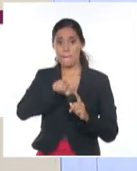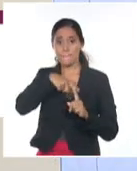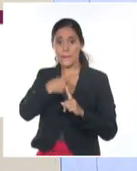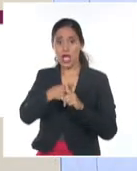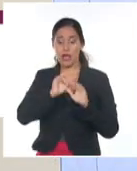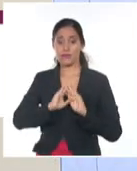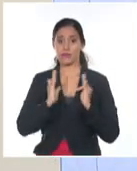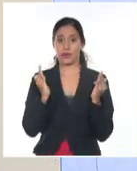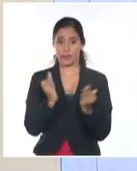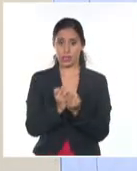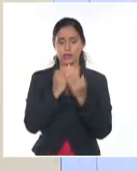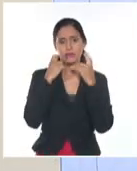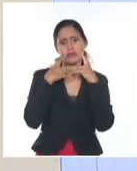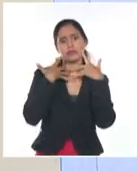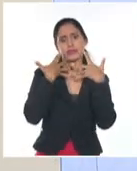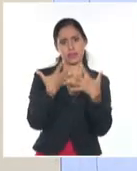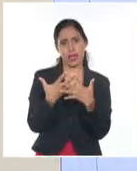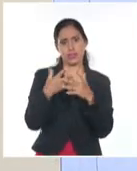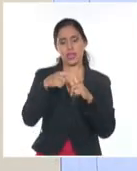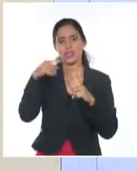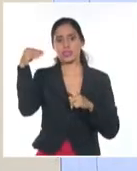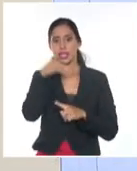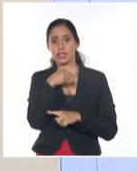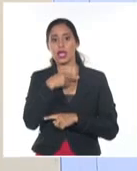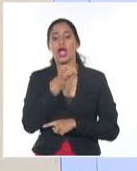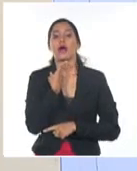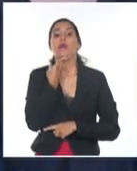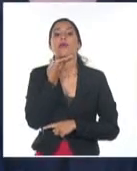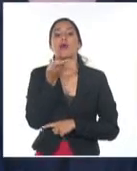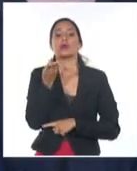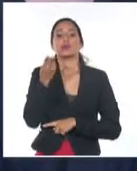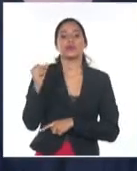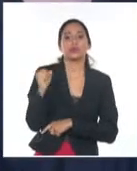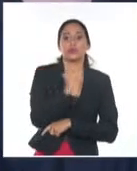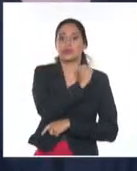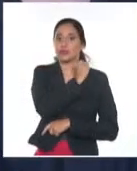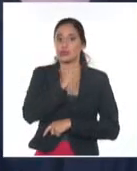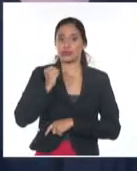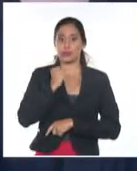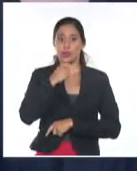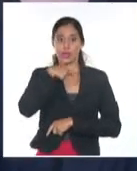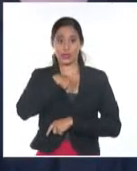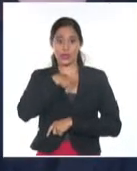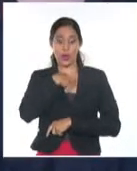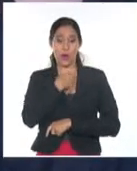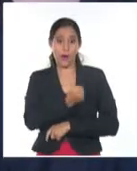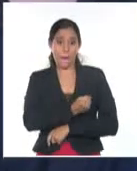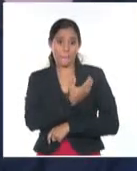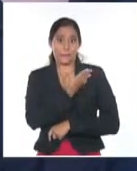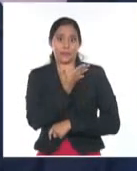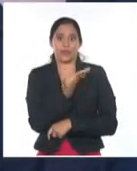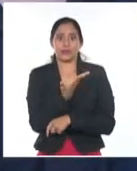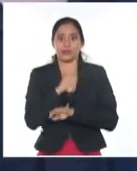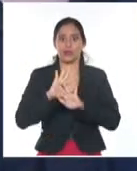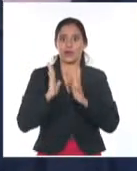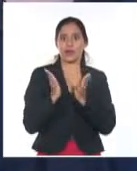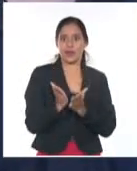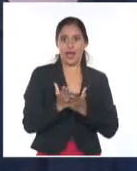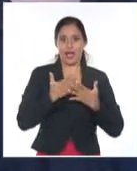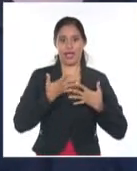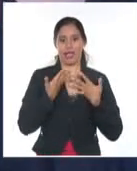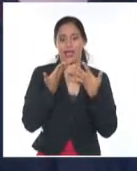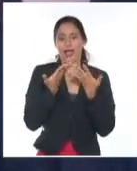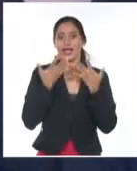a obtener esa técnica vocal, ese desplazamiento. Muy emocionada y orgullosa porque sé que tengo un gran talento